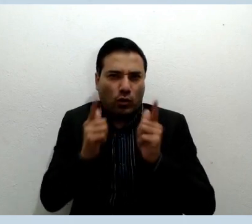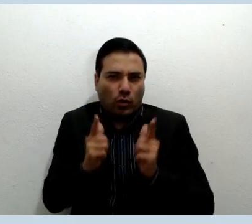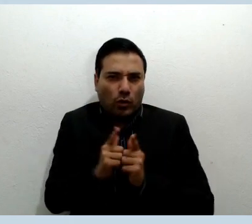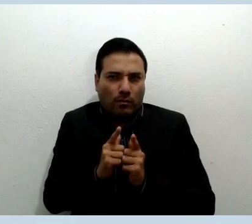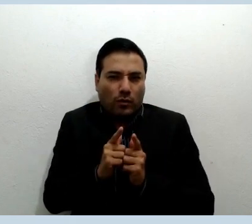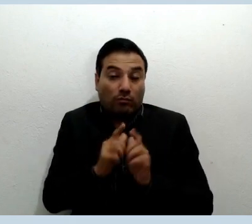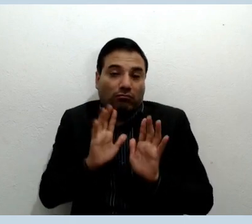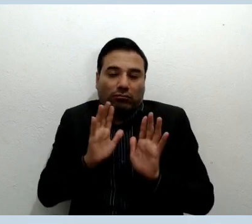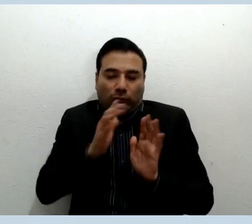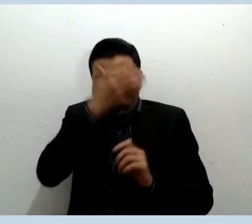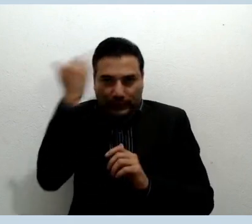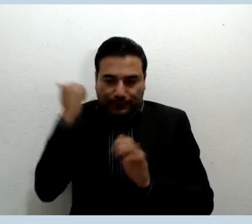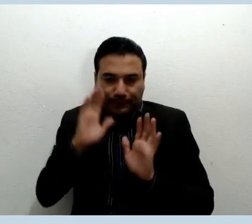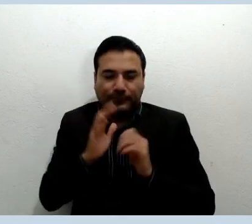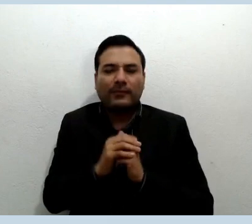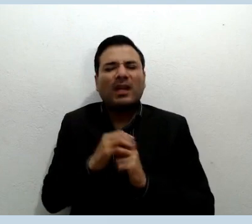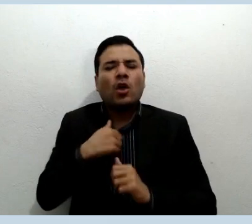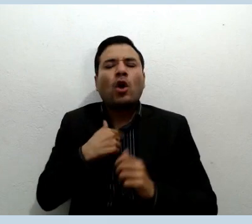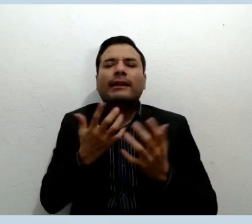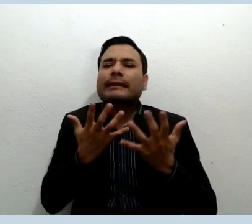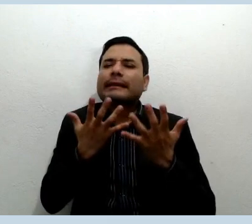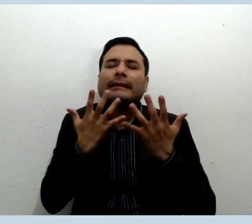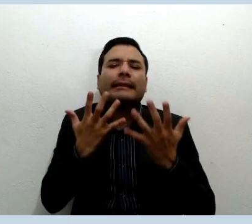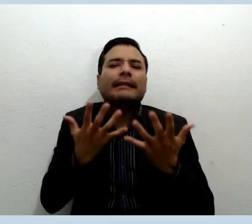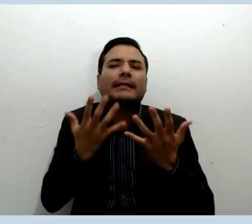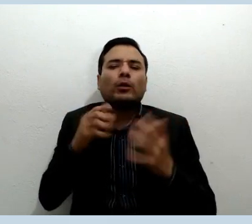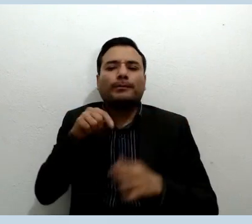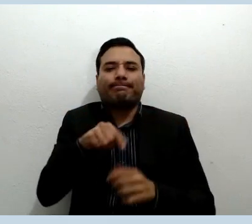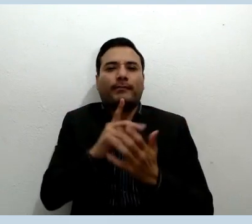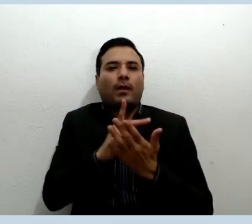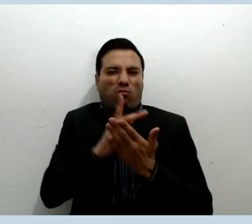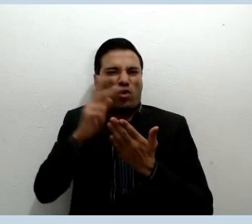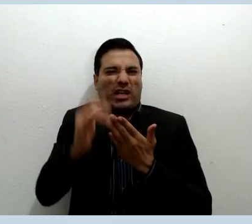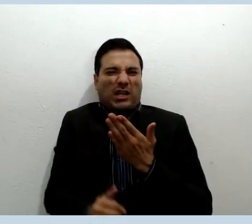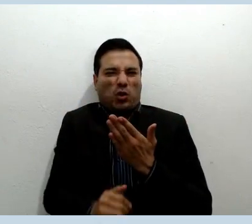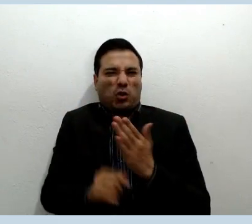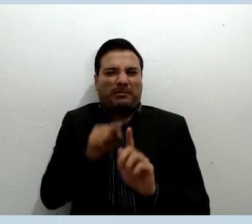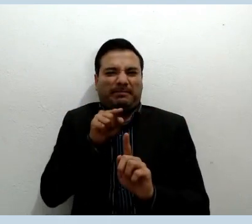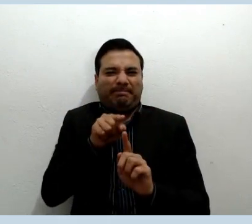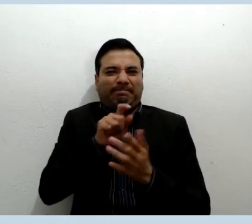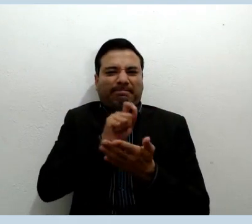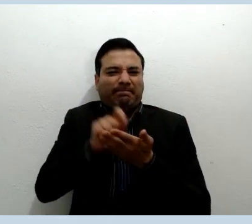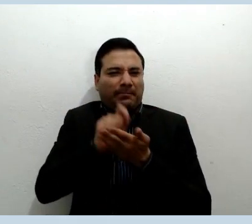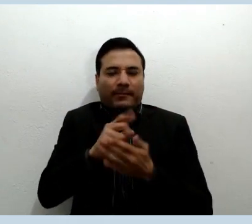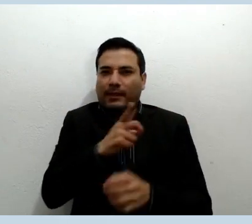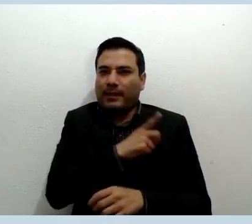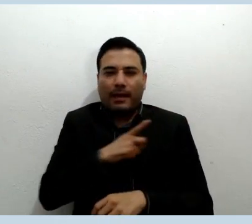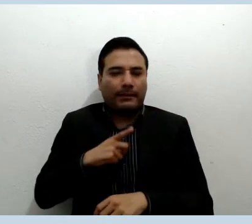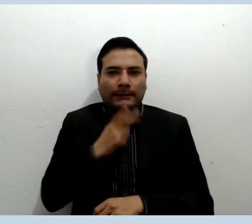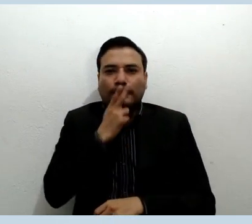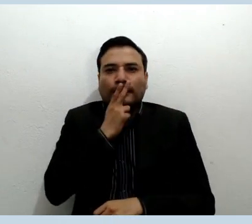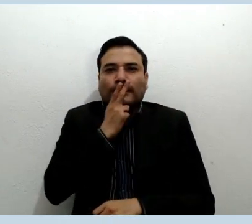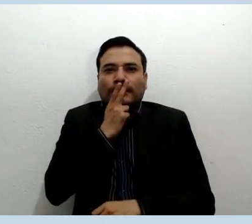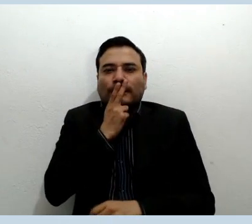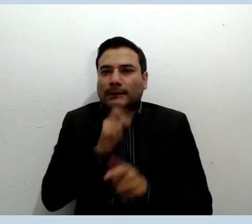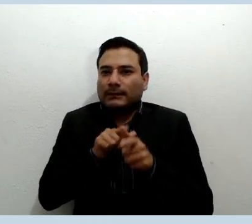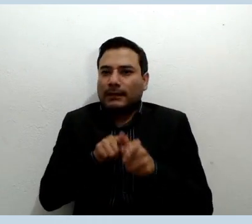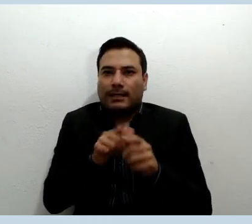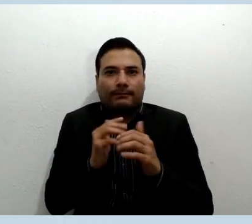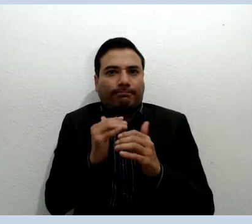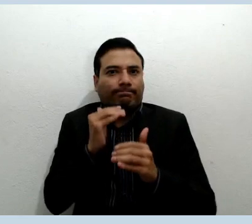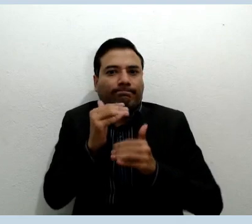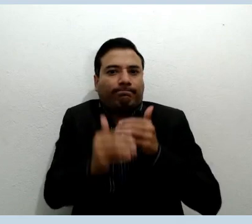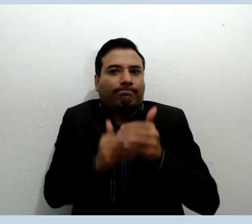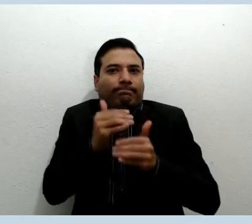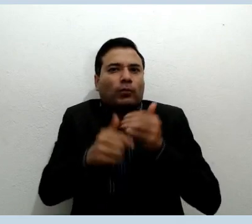años desearía que este proyecto se mantenga creo que es un espacio y lo he